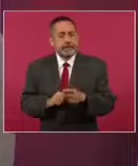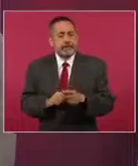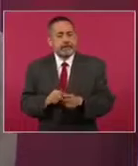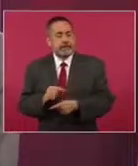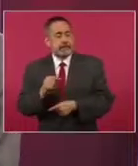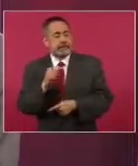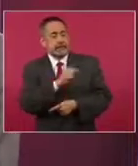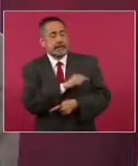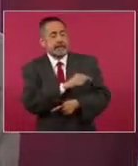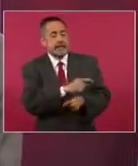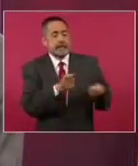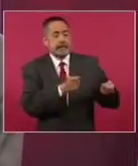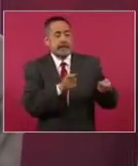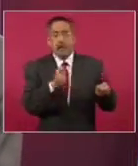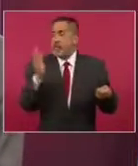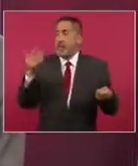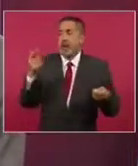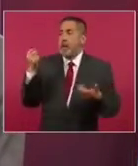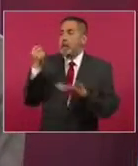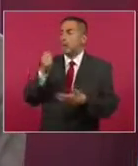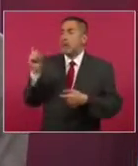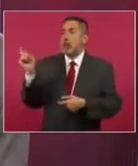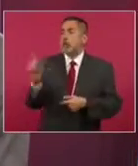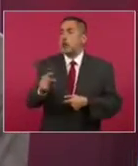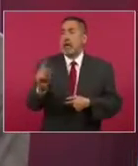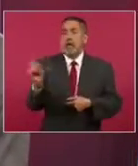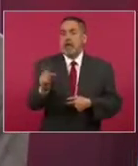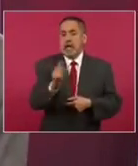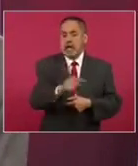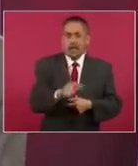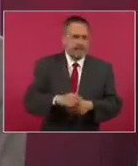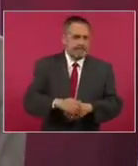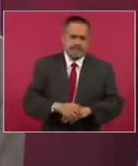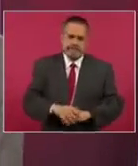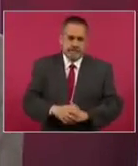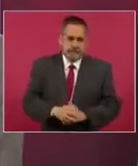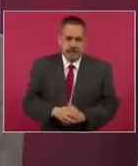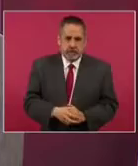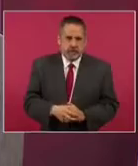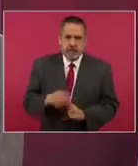por los partidos